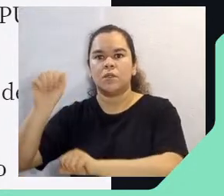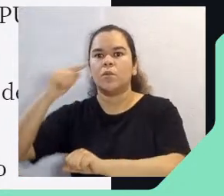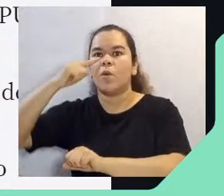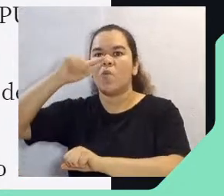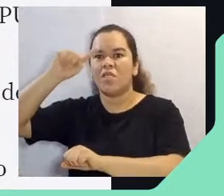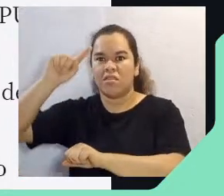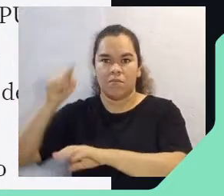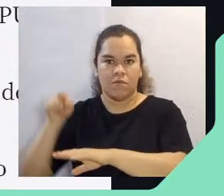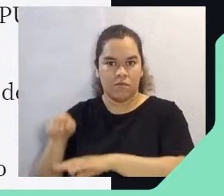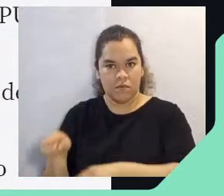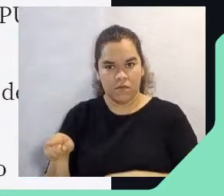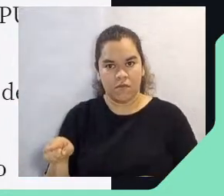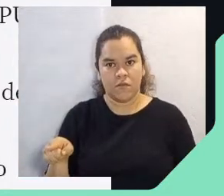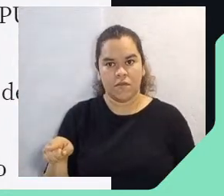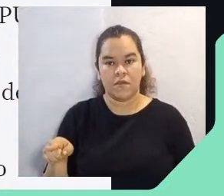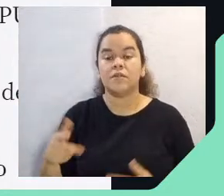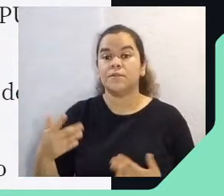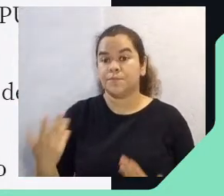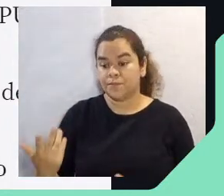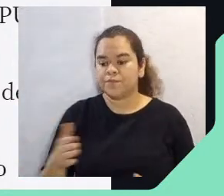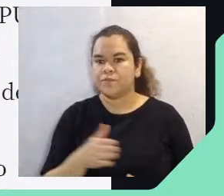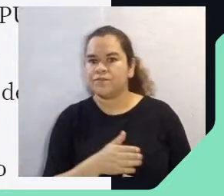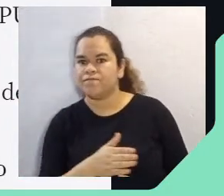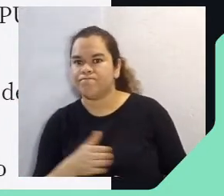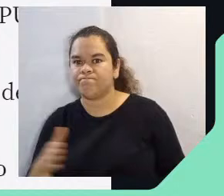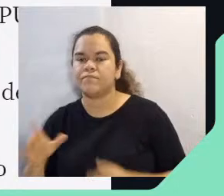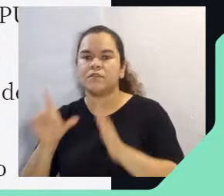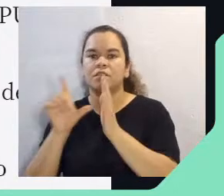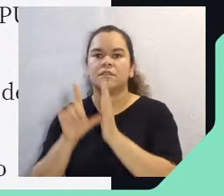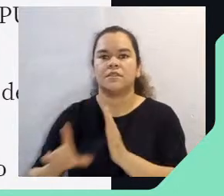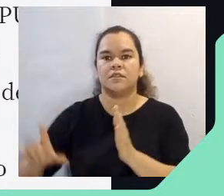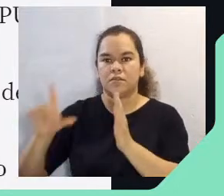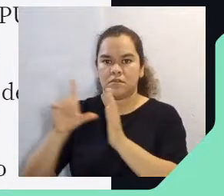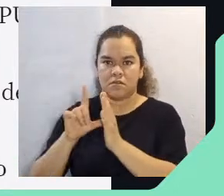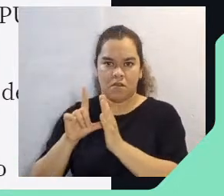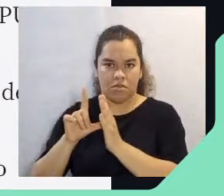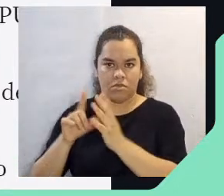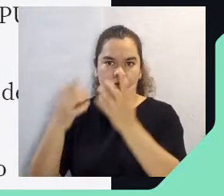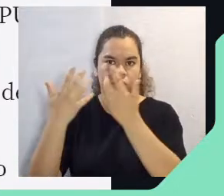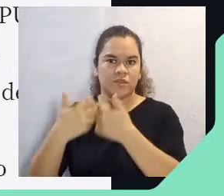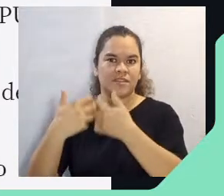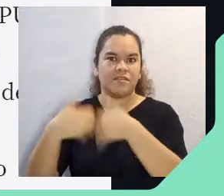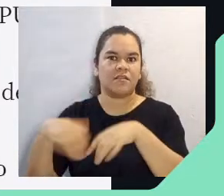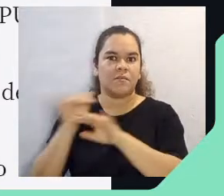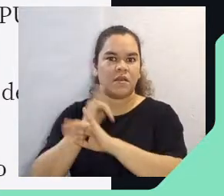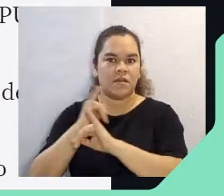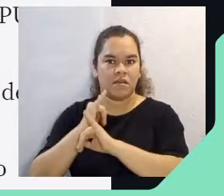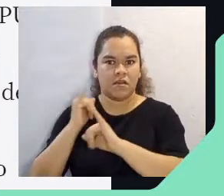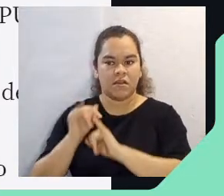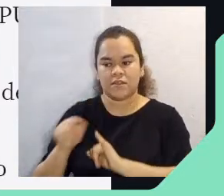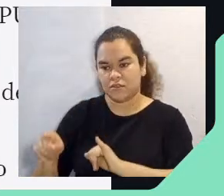contenidos para obtener el título de licenciado en sistema de información.